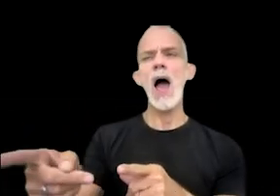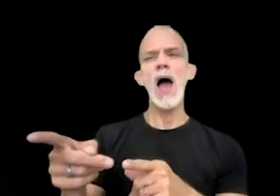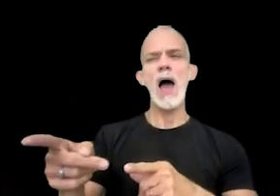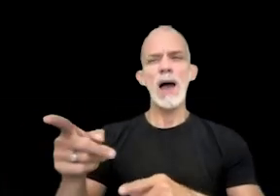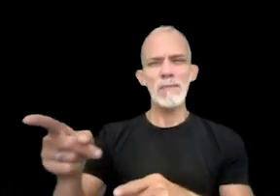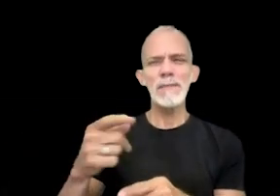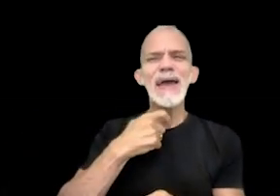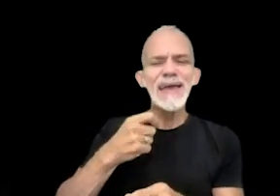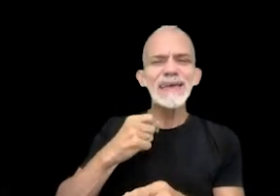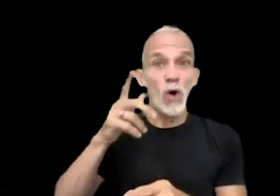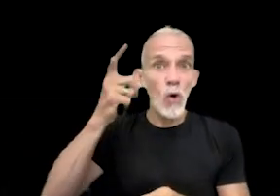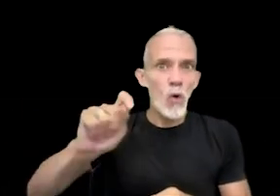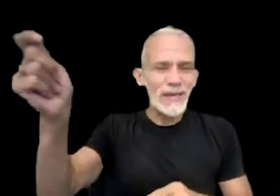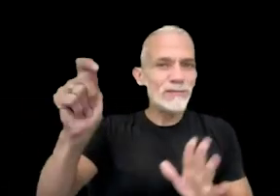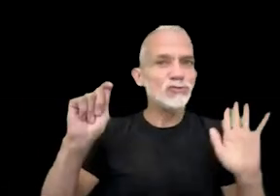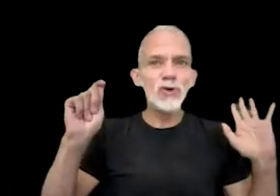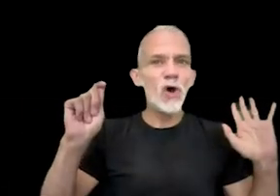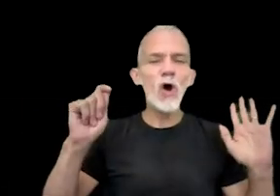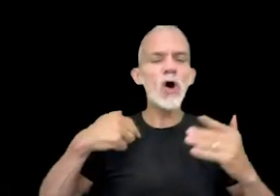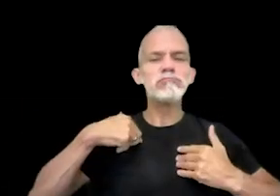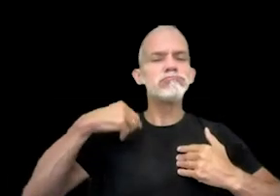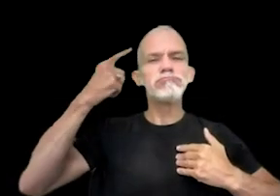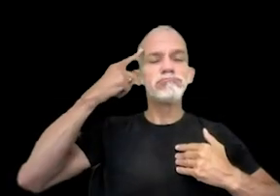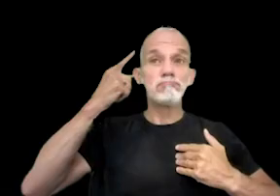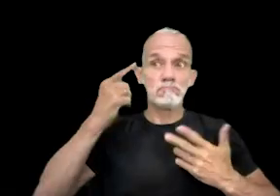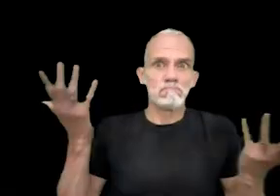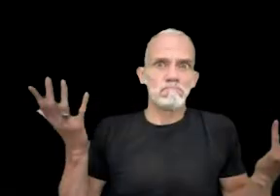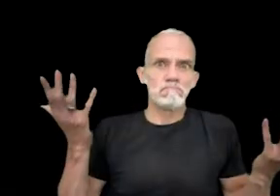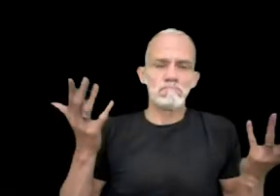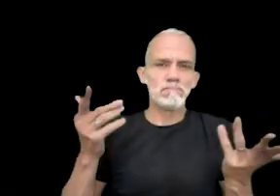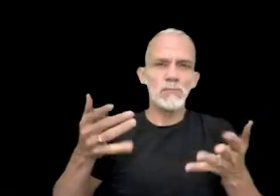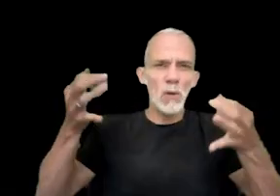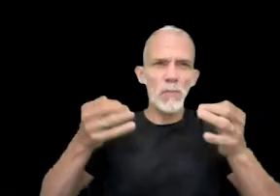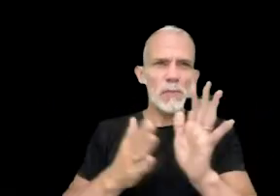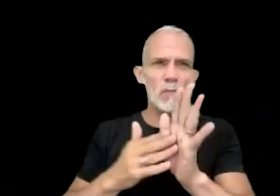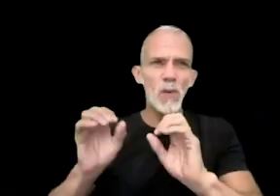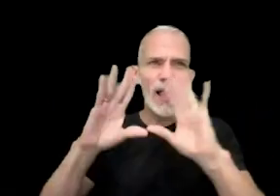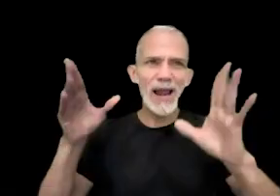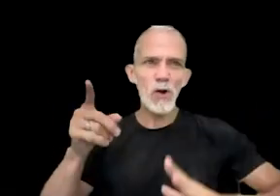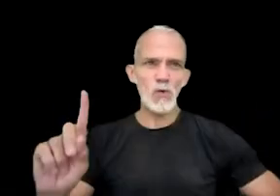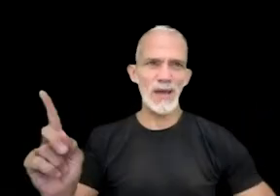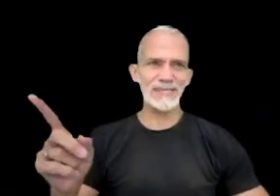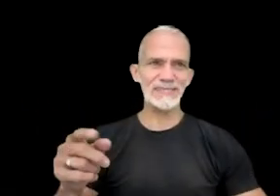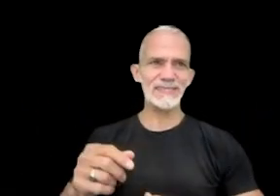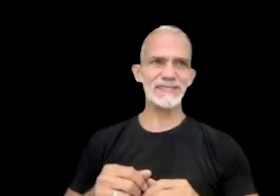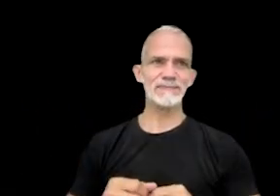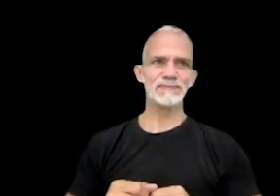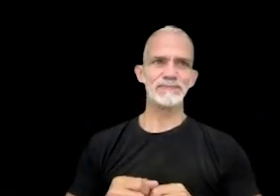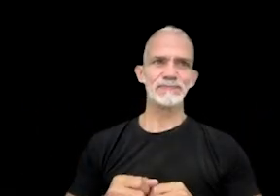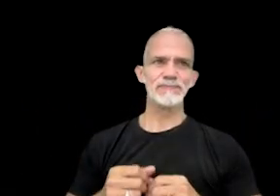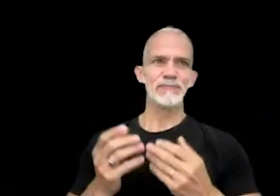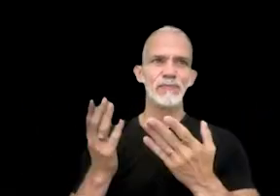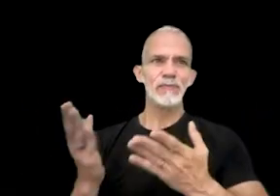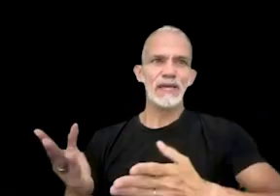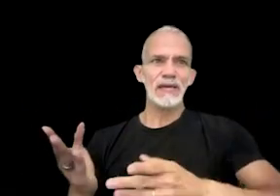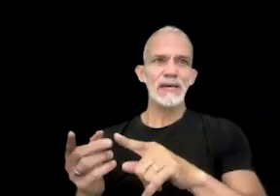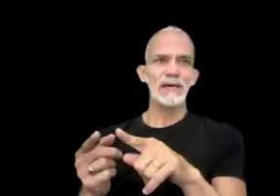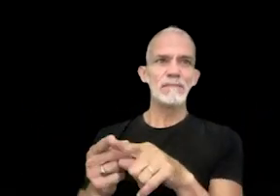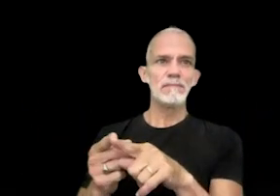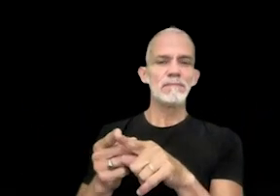manifiestamente, o sea, un juicio subjetivo. Un juicio subjetivo en una cuestión de derecho. O sea,